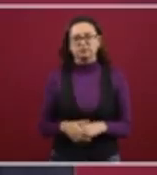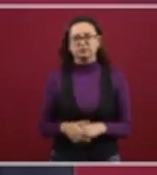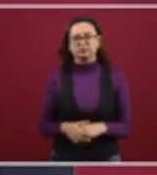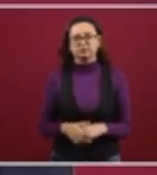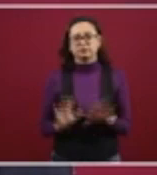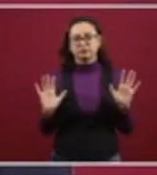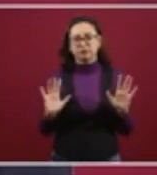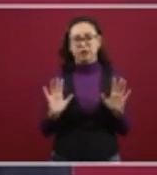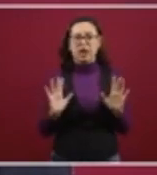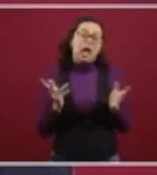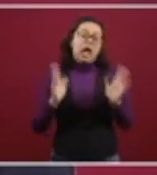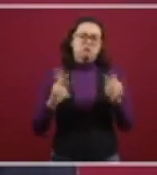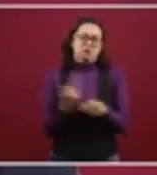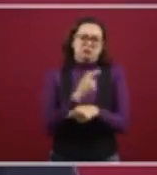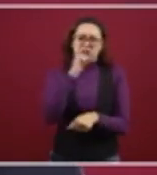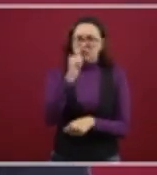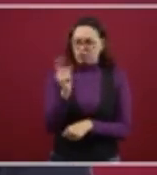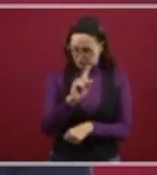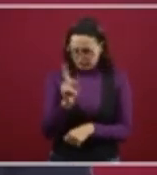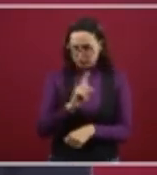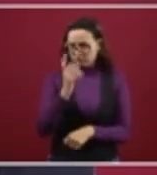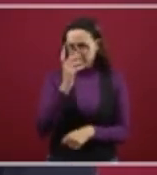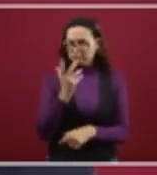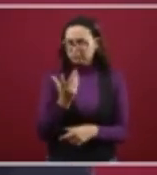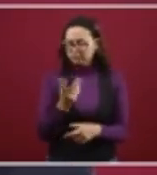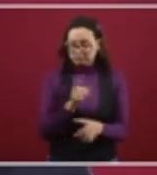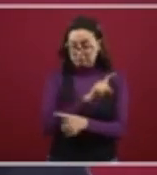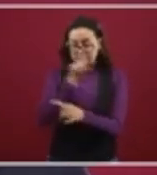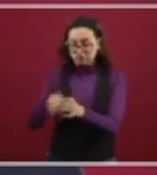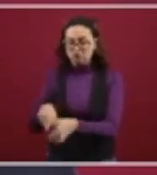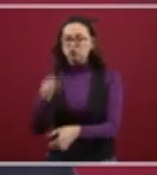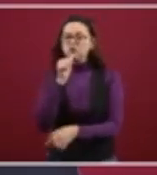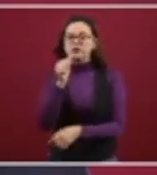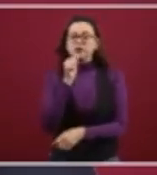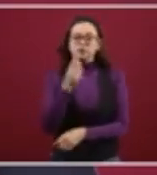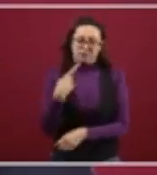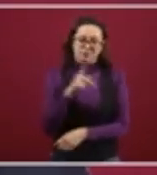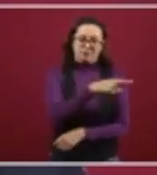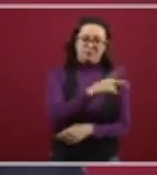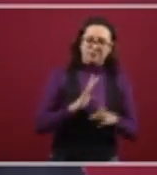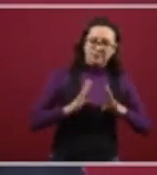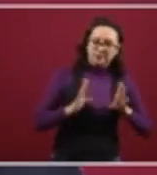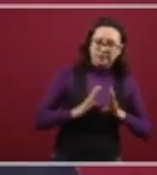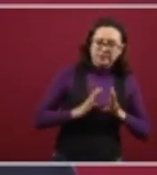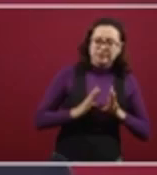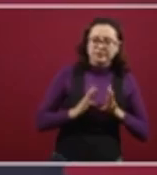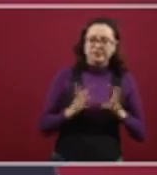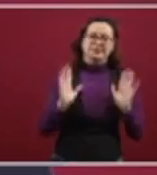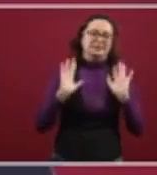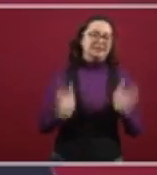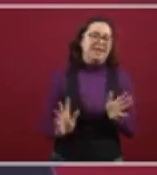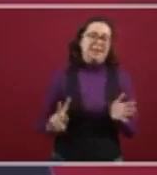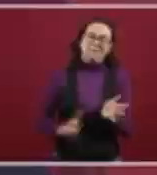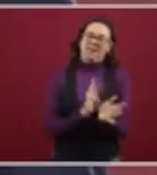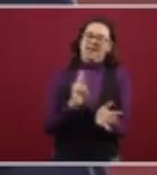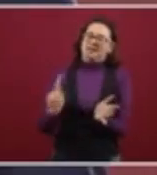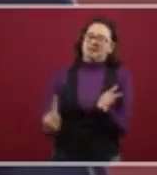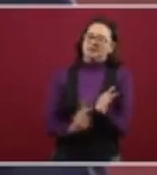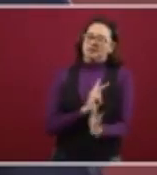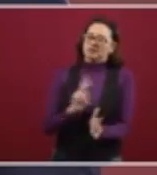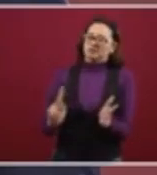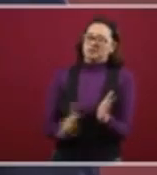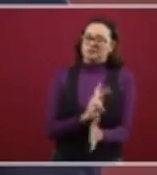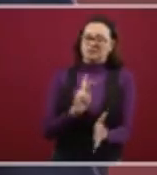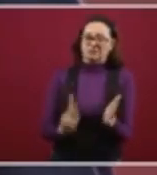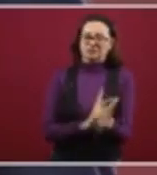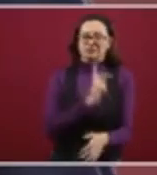una justificación, o sea, porque hemos dicho, además así es, de